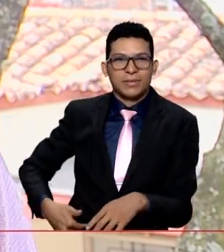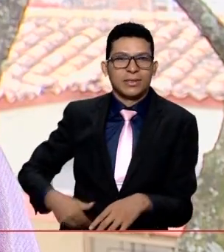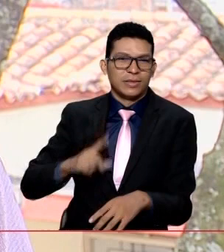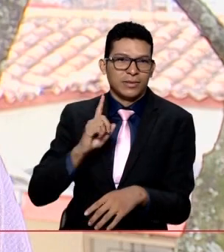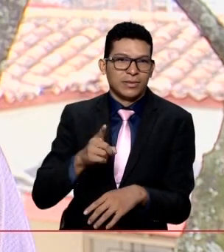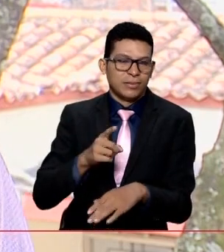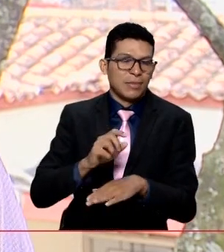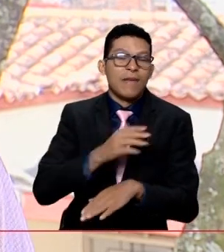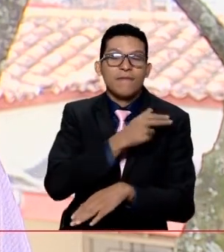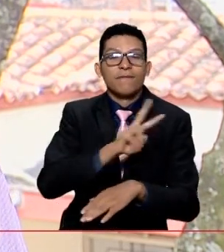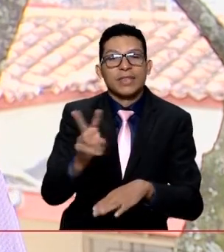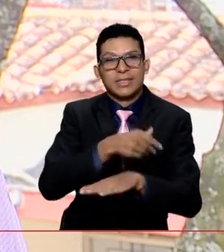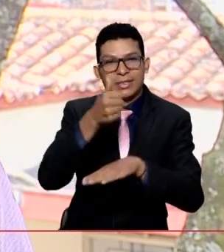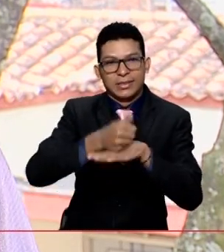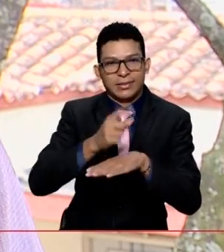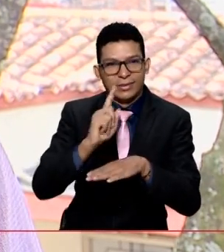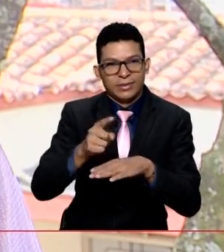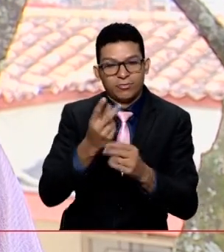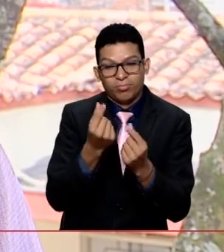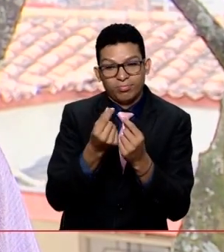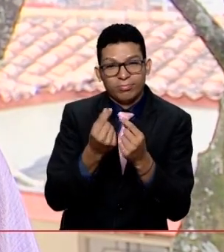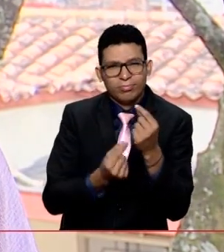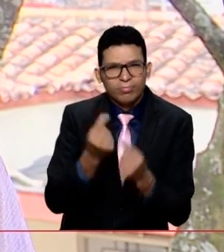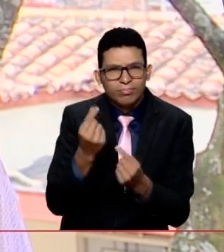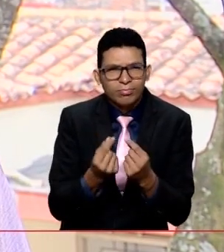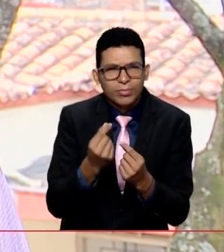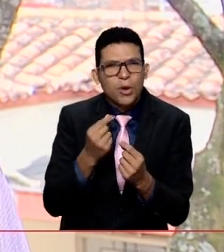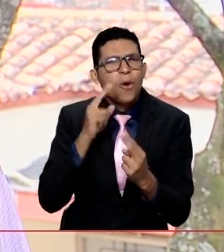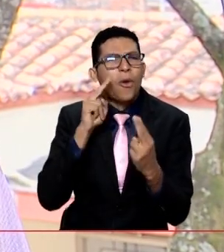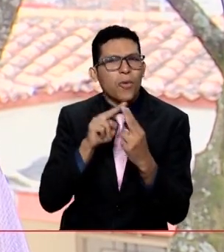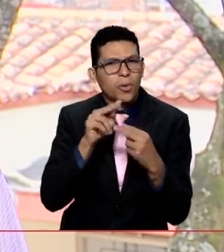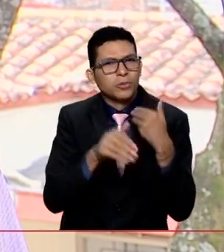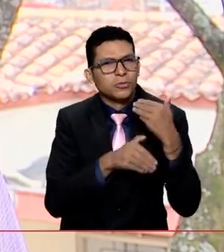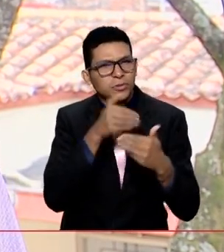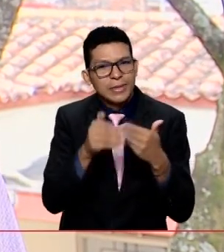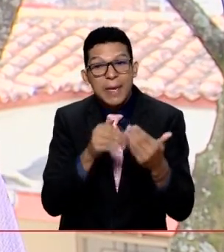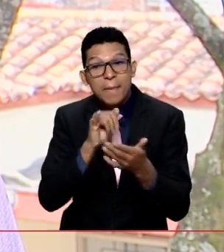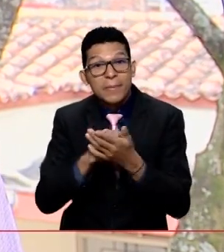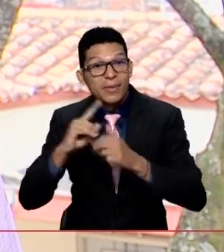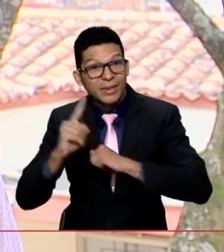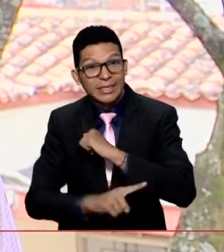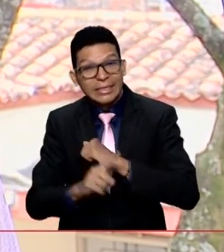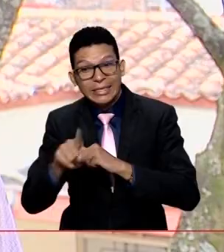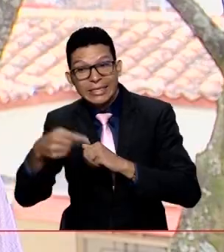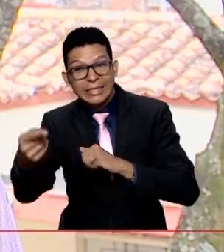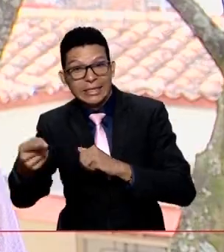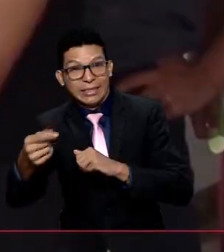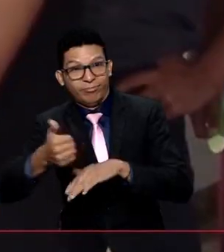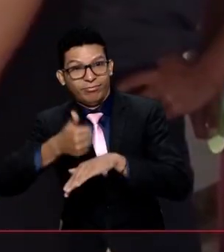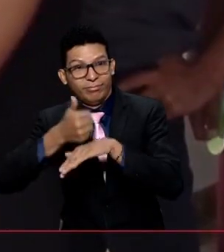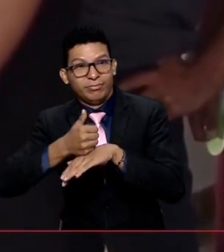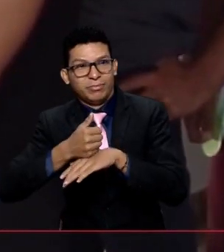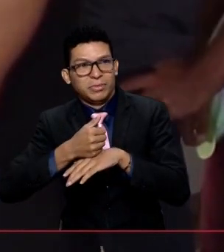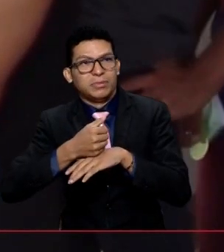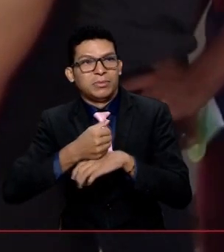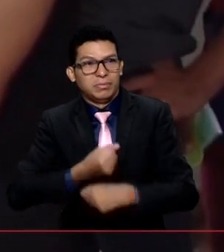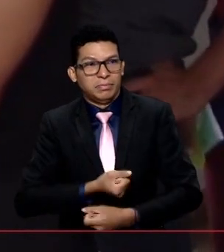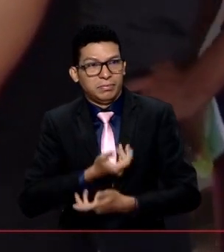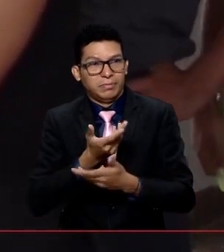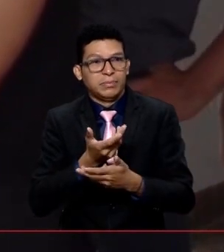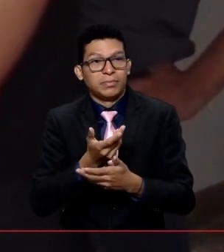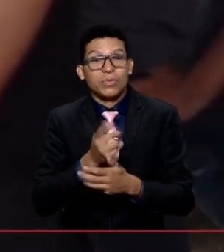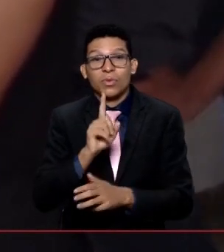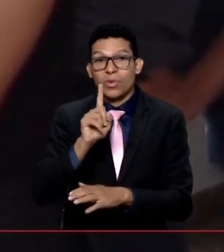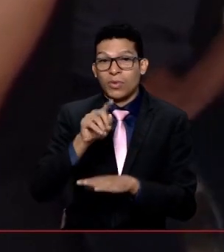de la institución, es decir, conocía todo ese tipo de procesos por el cual hubo diferentes pronunciamientos. Uno de